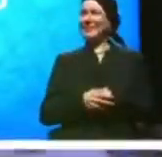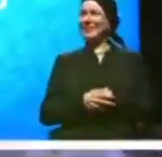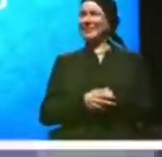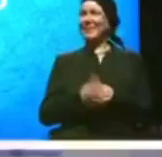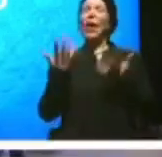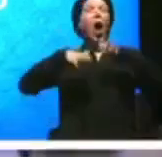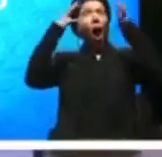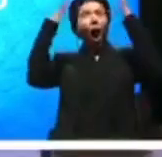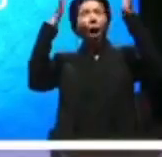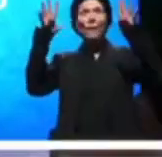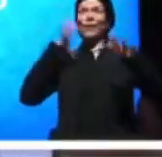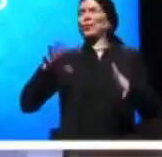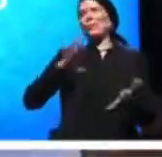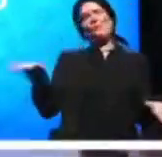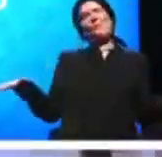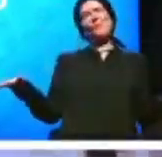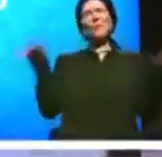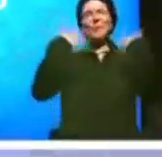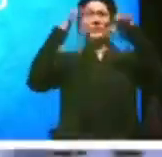¡Un aplauso, por favor!